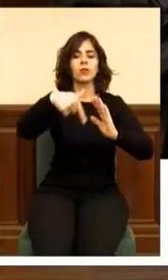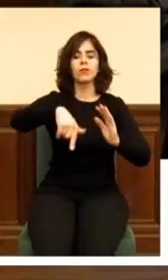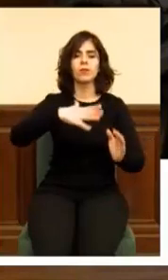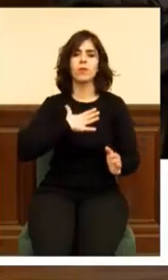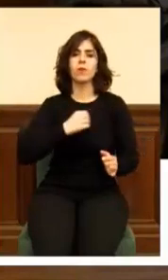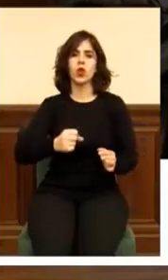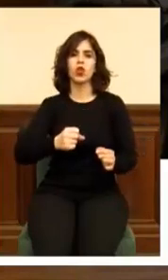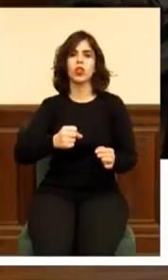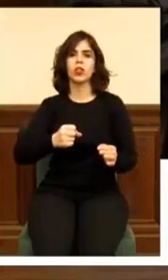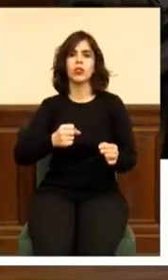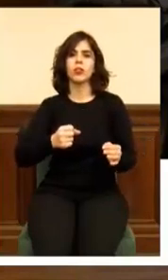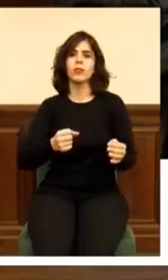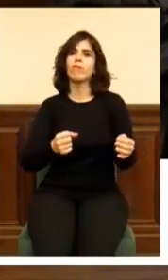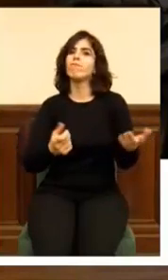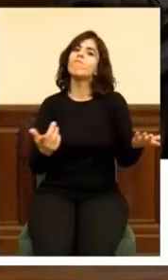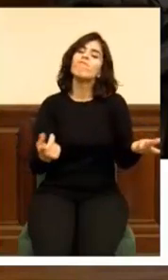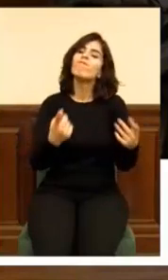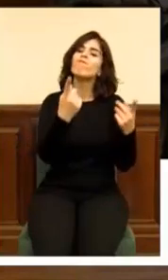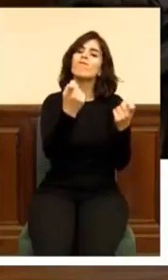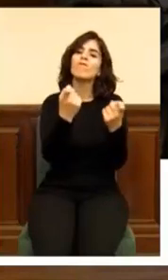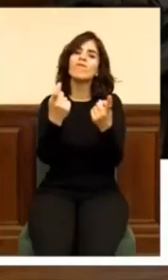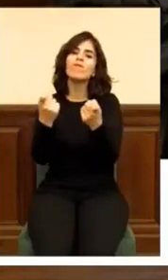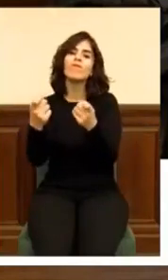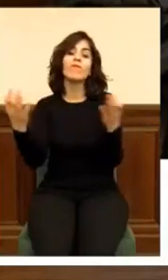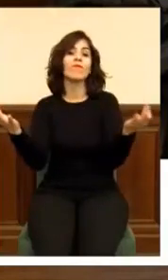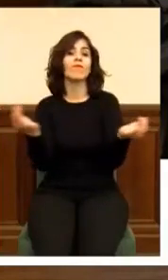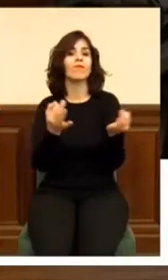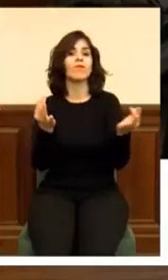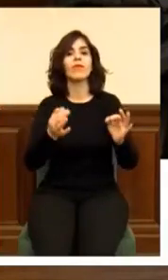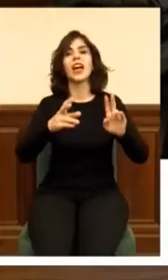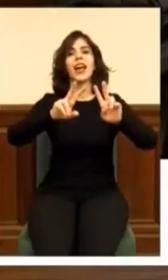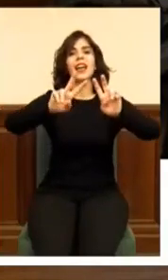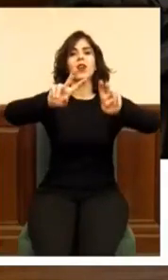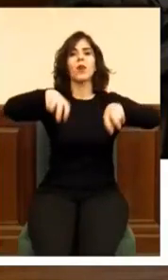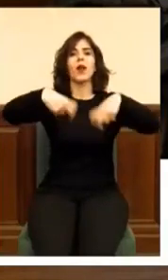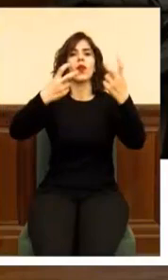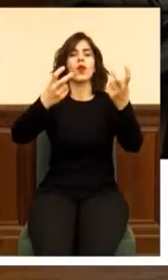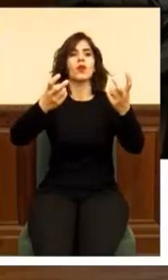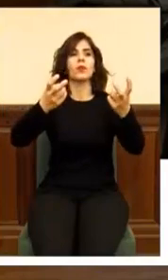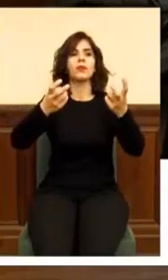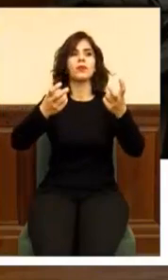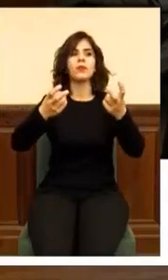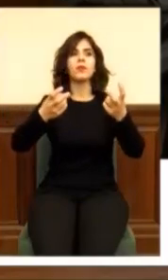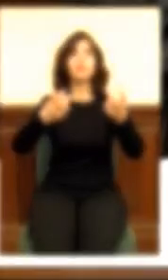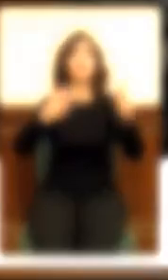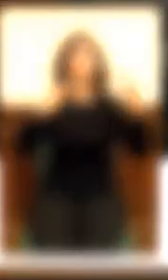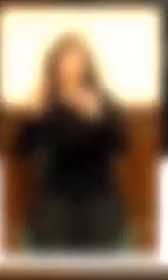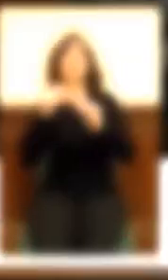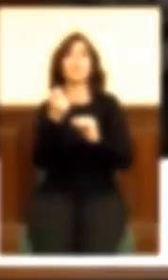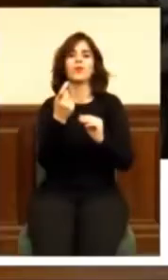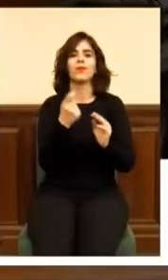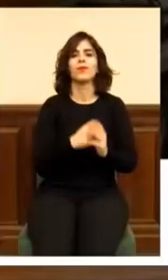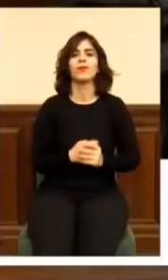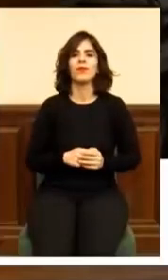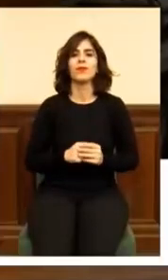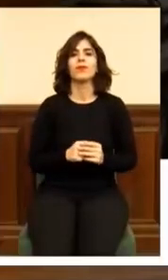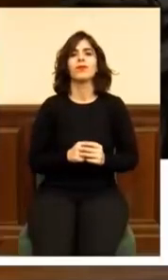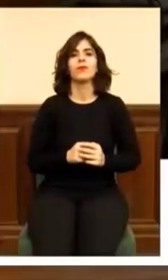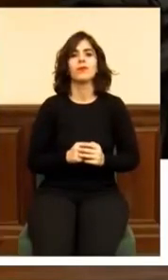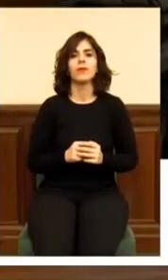nuestro, tan necesitado, por otra parte, de una renovación en su parque de viviendas.